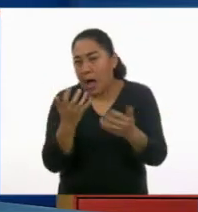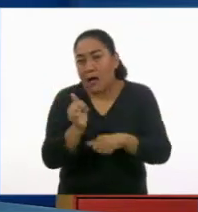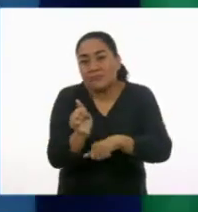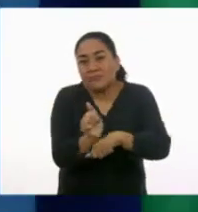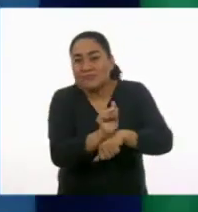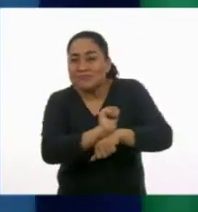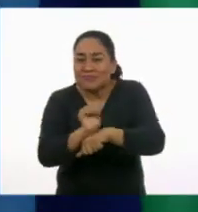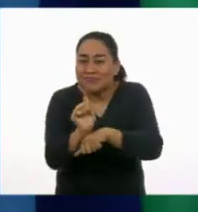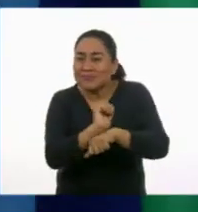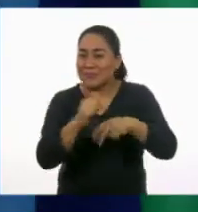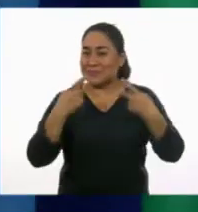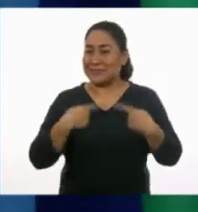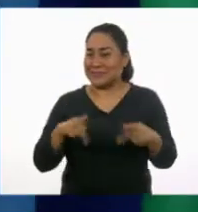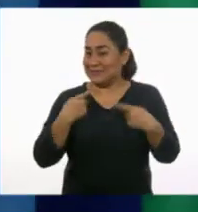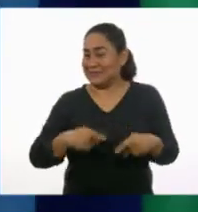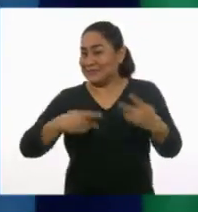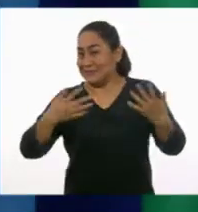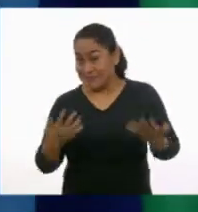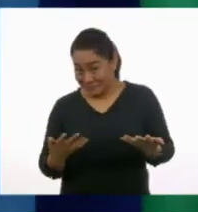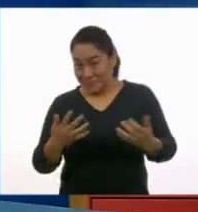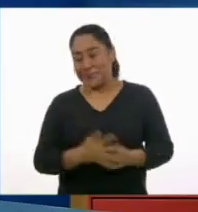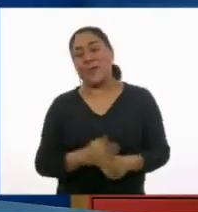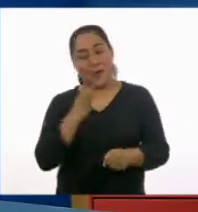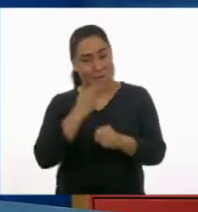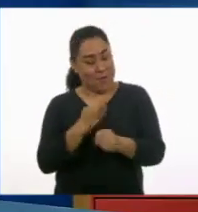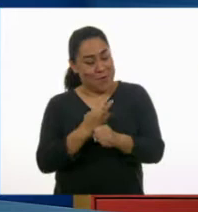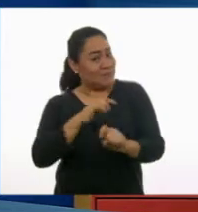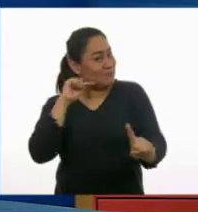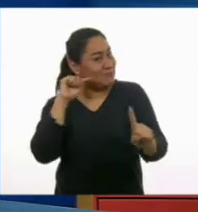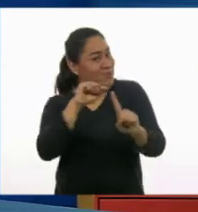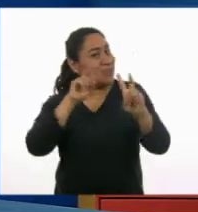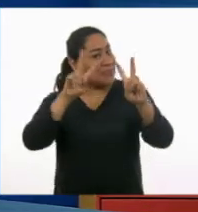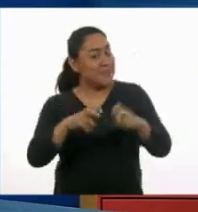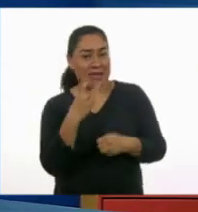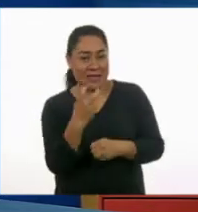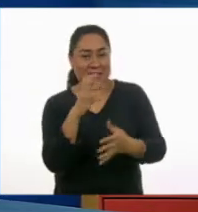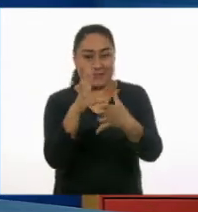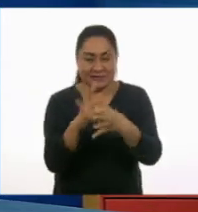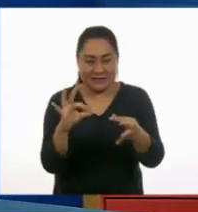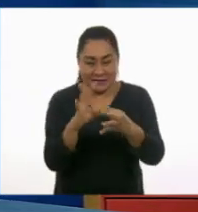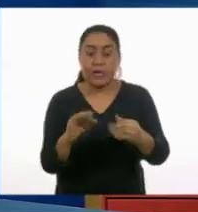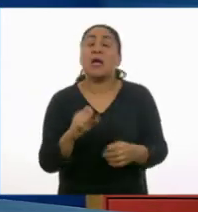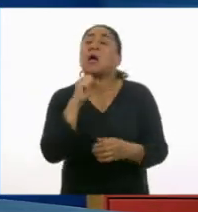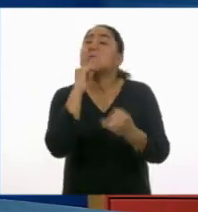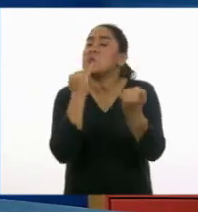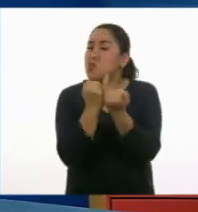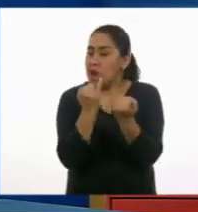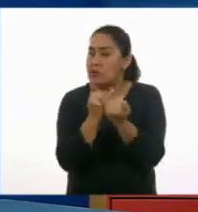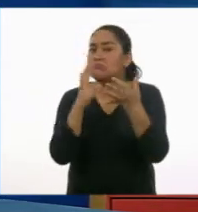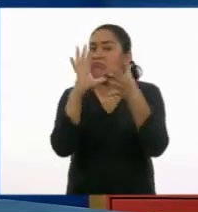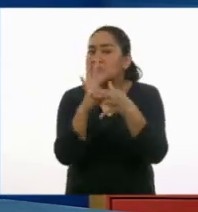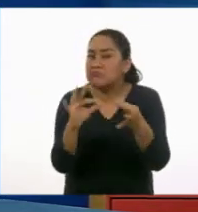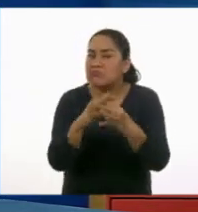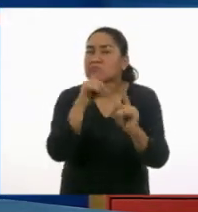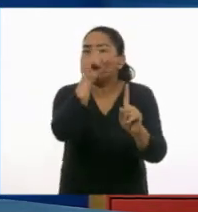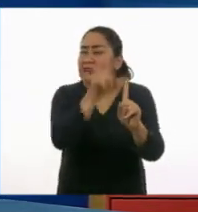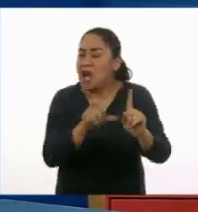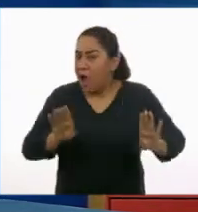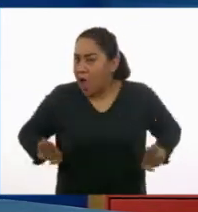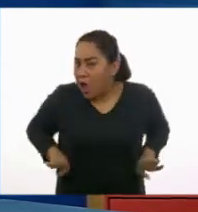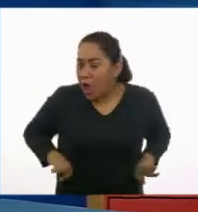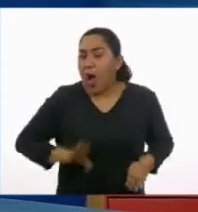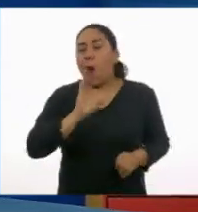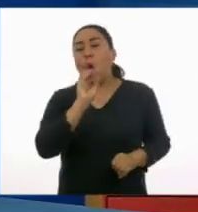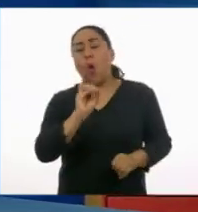personaje. ¿Sí? Entonces, hoy vamos a hablar de eso y vamos a hablar de las cualidades físicas y emocionales de